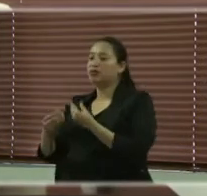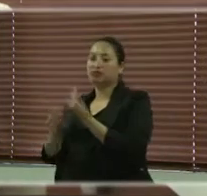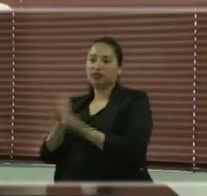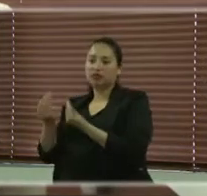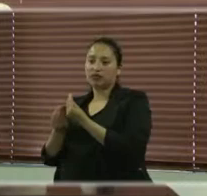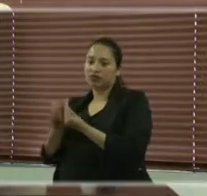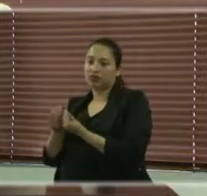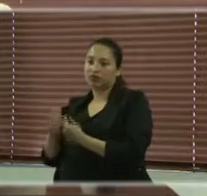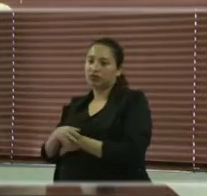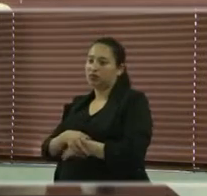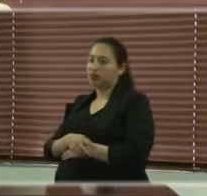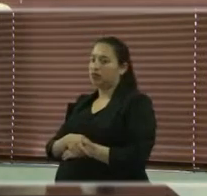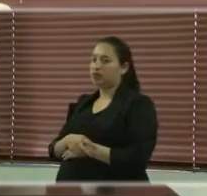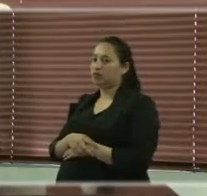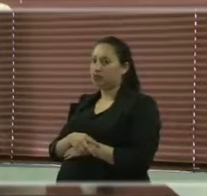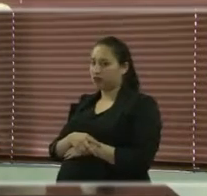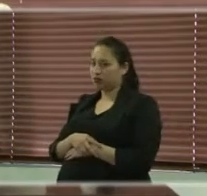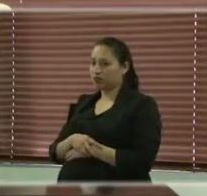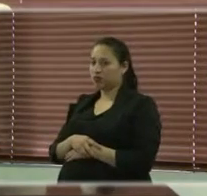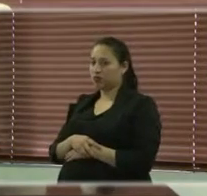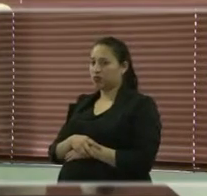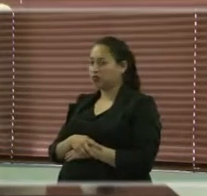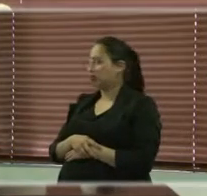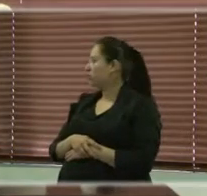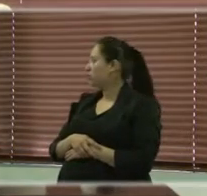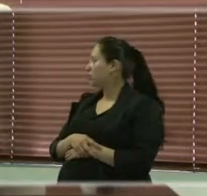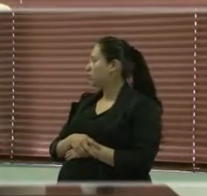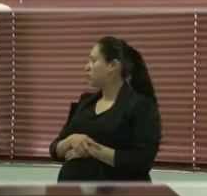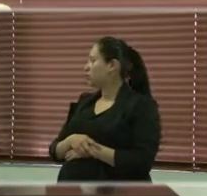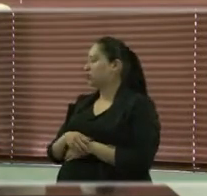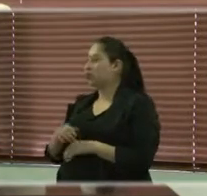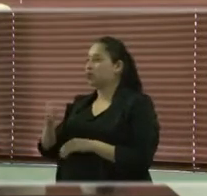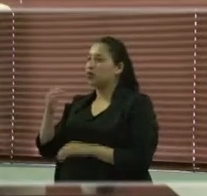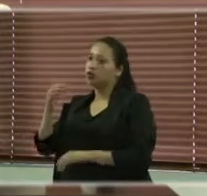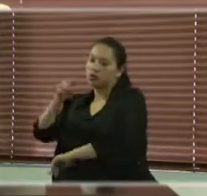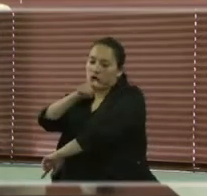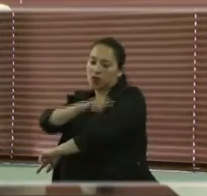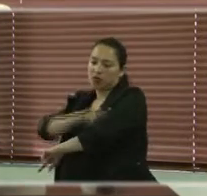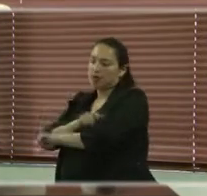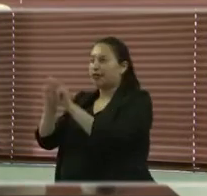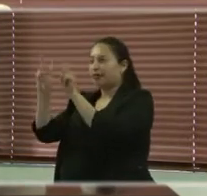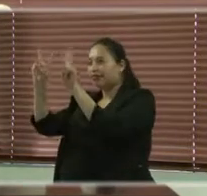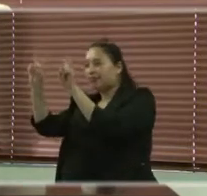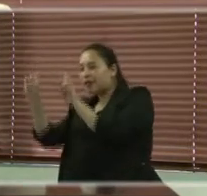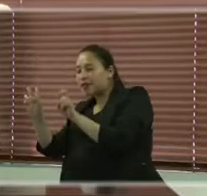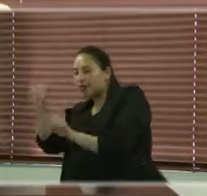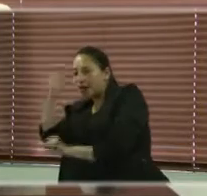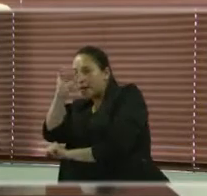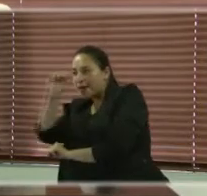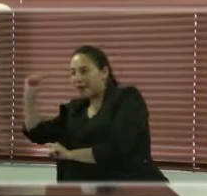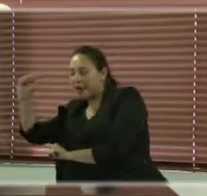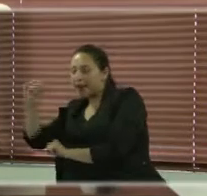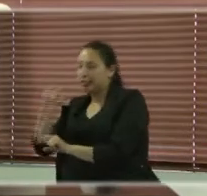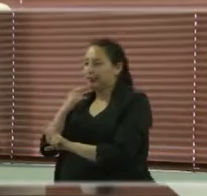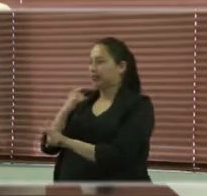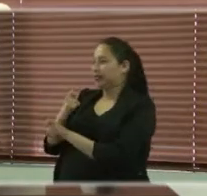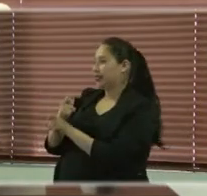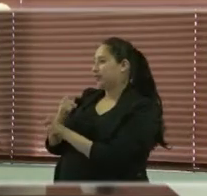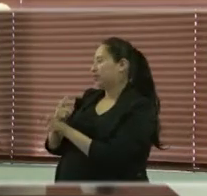son los temas que el comité ha identificado que son como más difíciles de